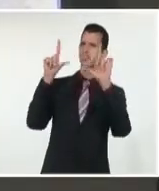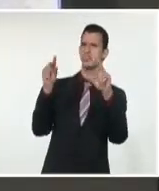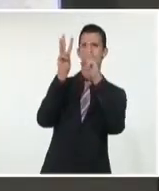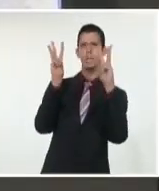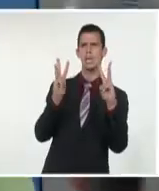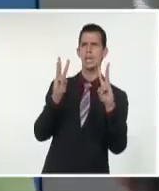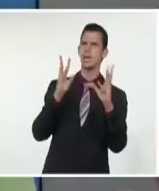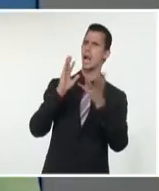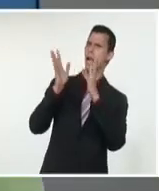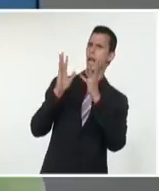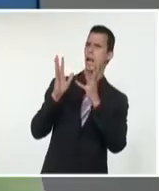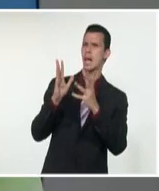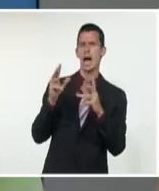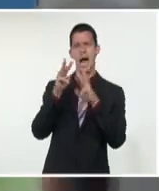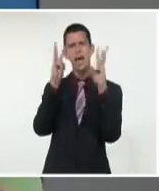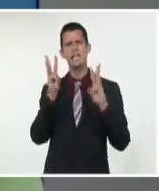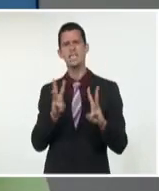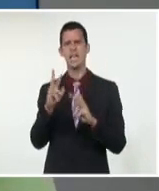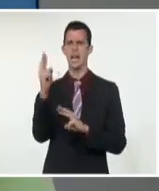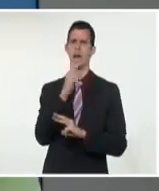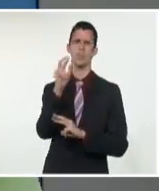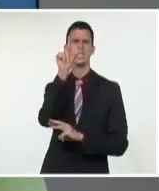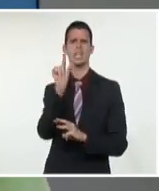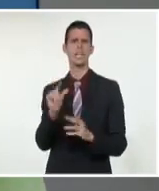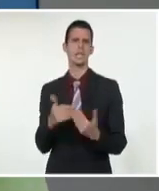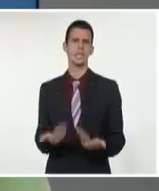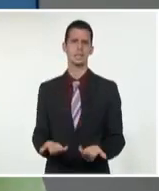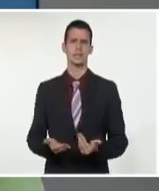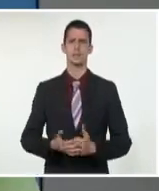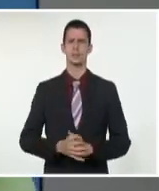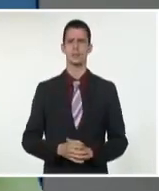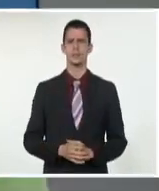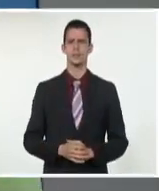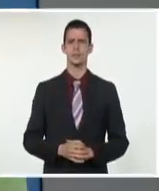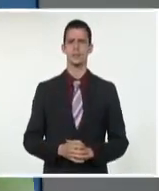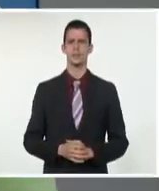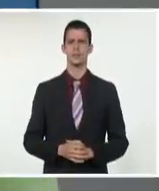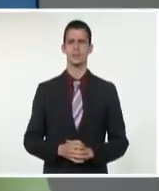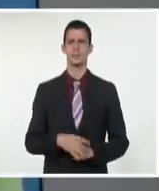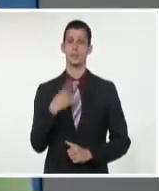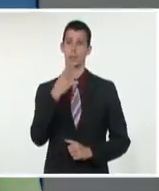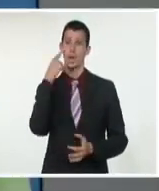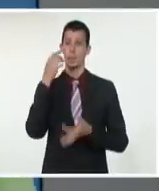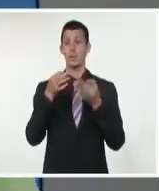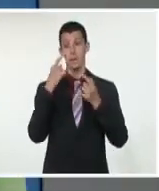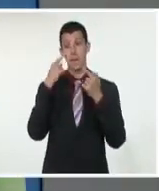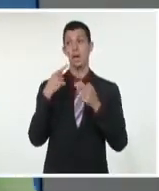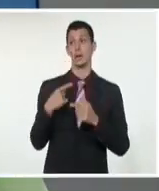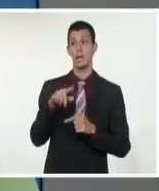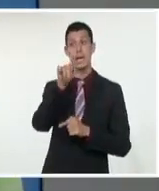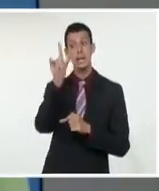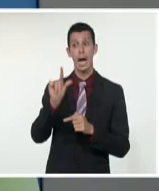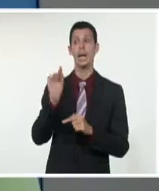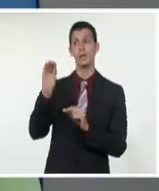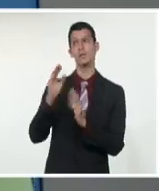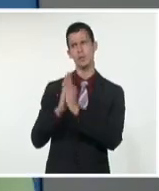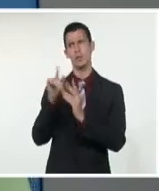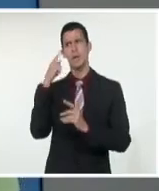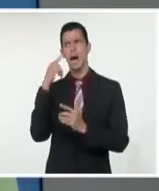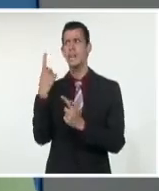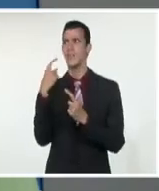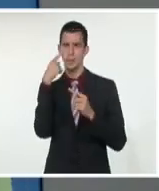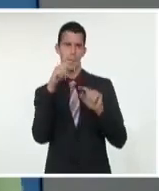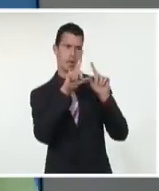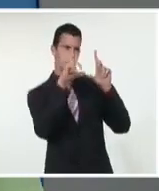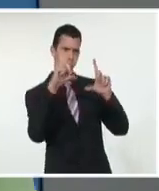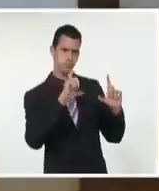hacerla funcionar. ¿Qué dijeron los técnicos italianos? Bueno, ahí cuando le mandamos las fotos, todos los parámetros, bueno, nos verificaron porque estaba bien hecho el trabajo. Un